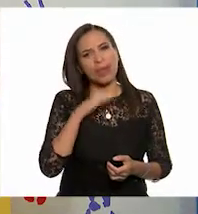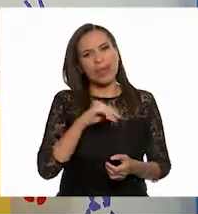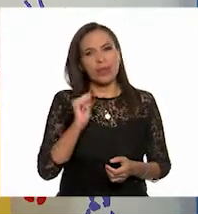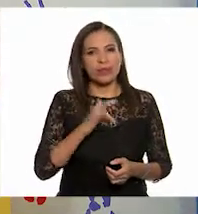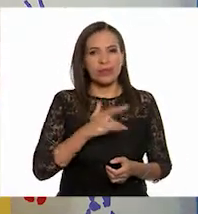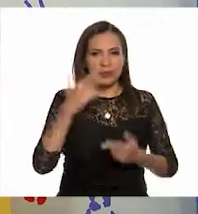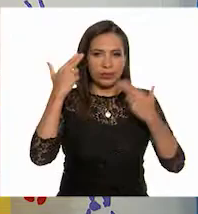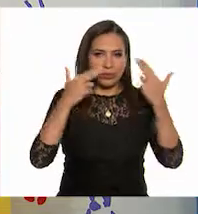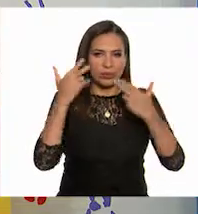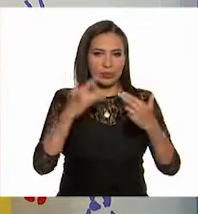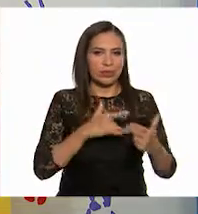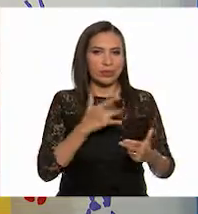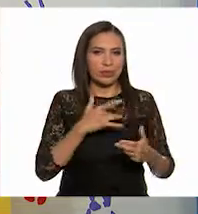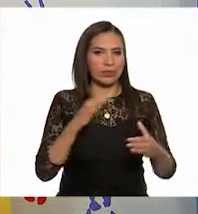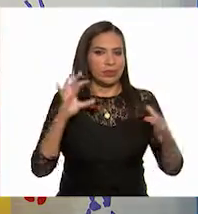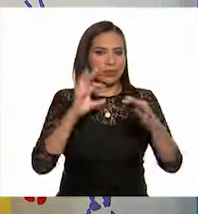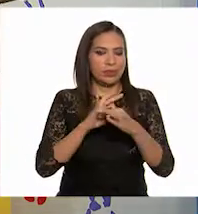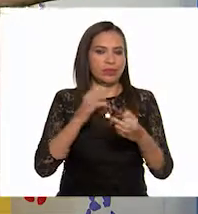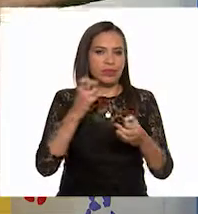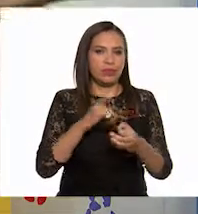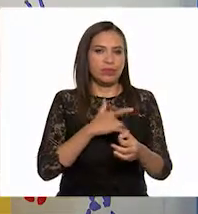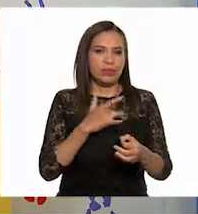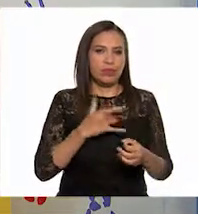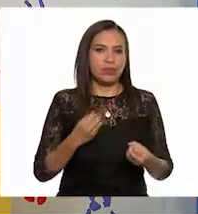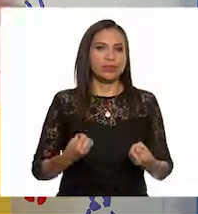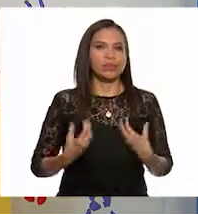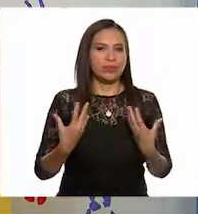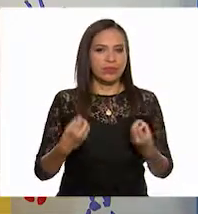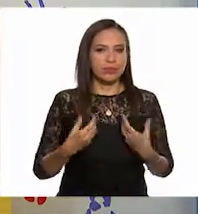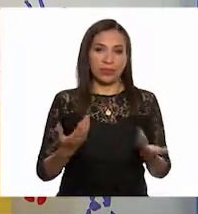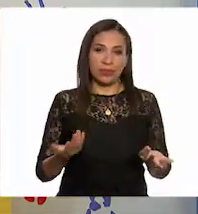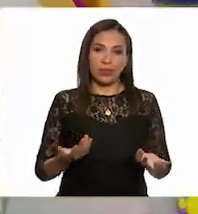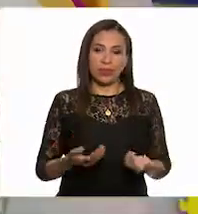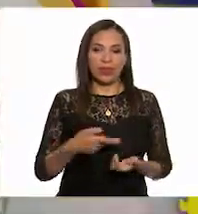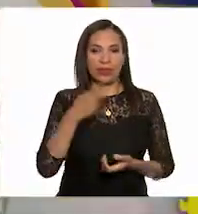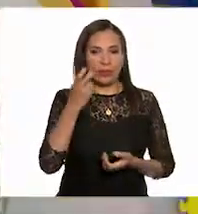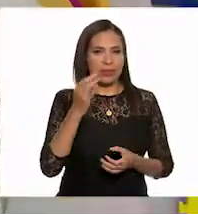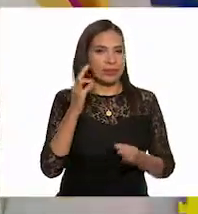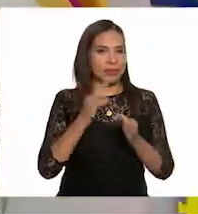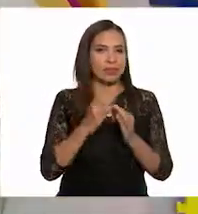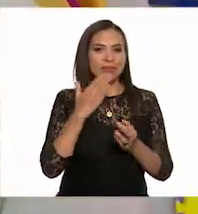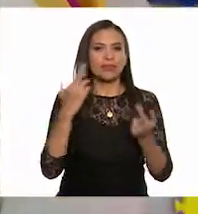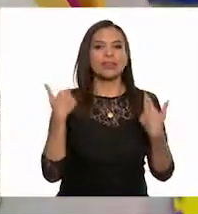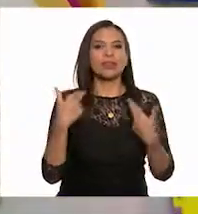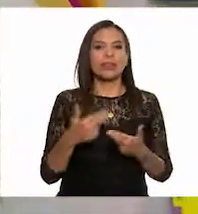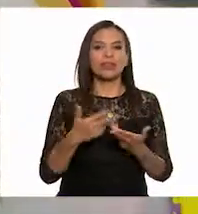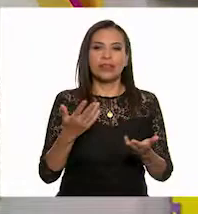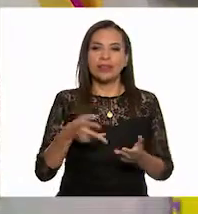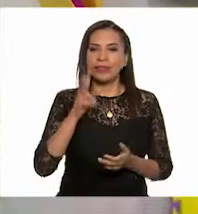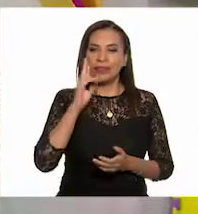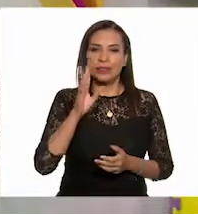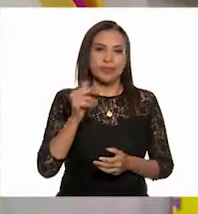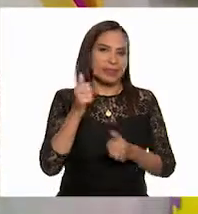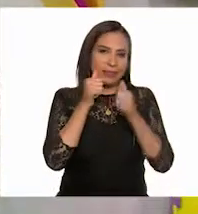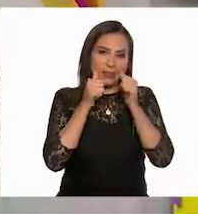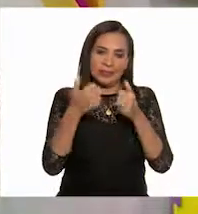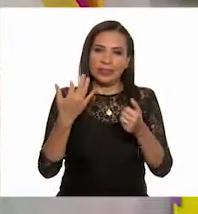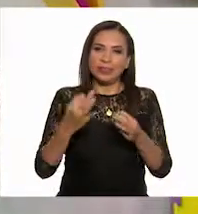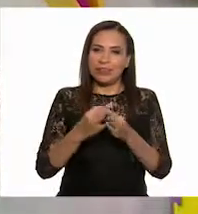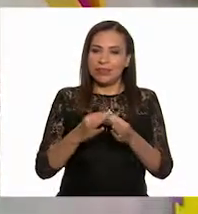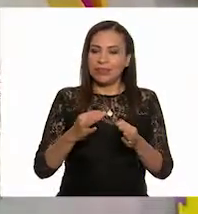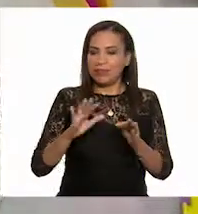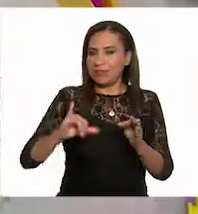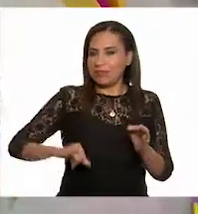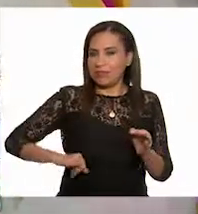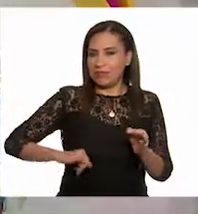y qué es lo que asociamos con estos estados de ánimo? ¡Ay, perfecto, maestra Isa! Se escucha muy interesante nuestra clase